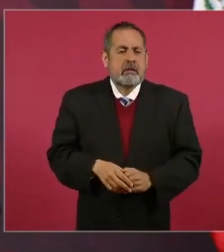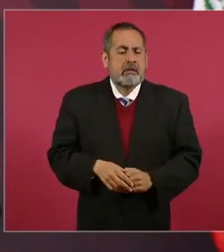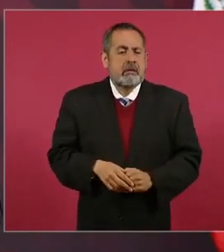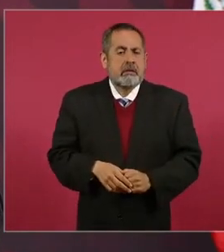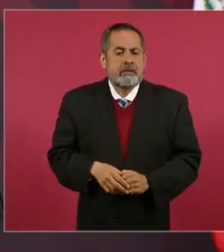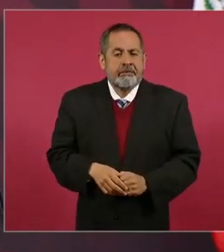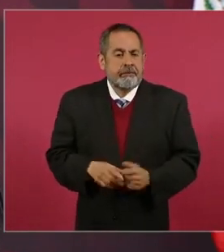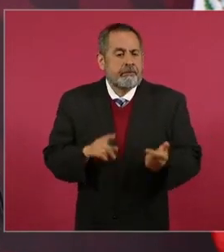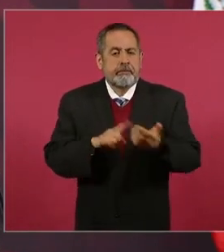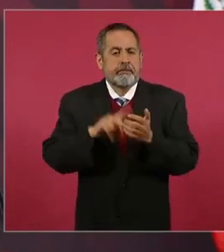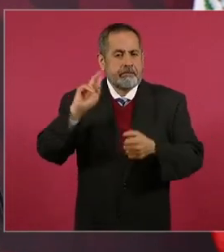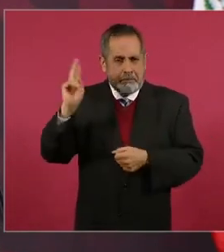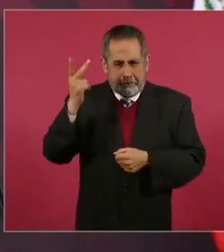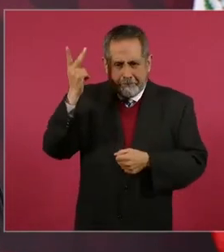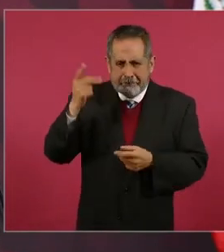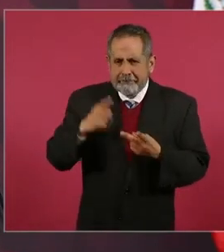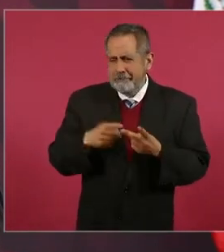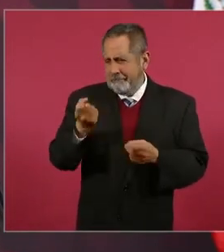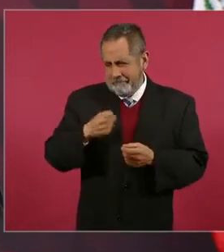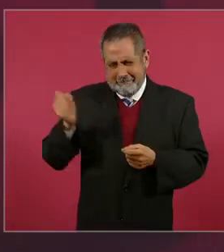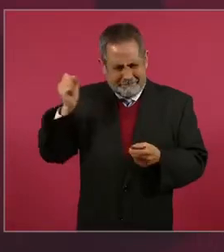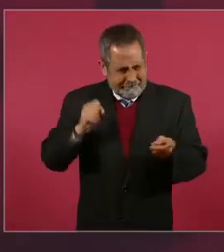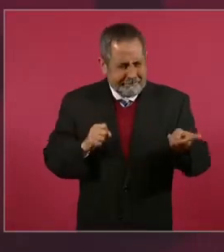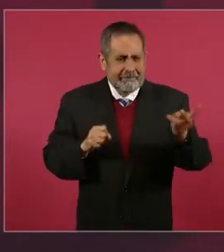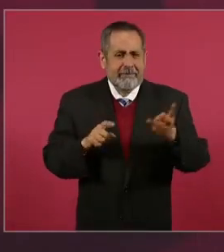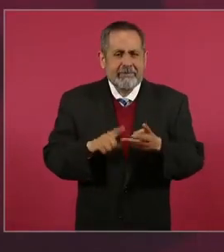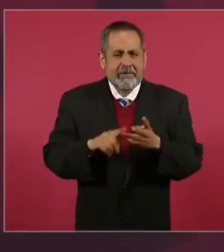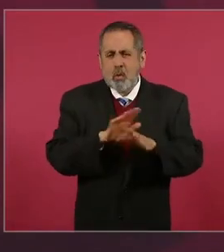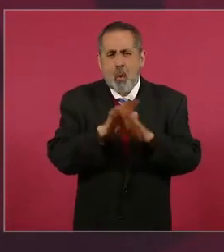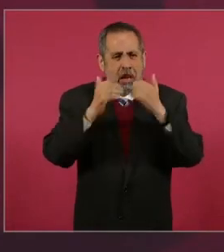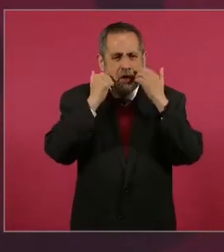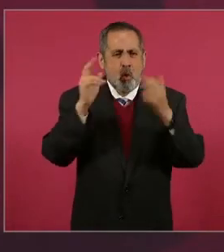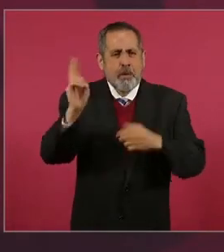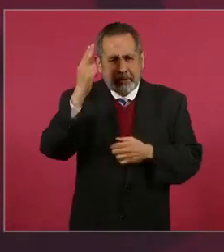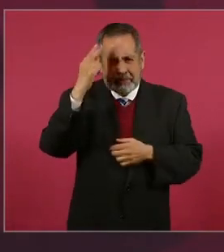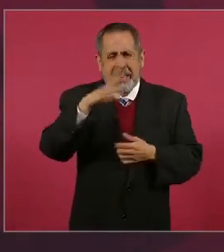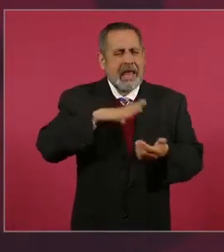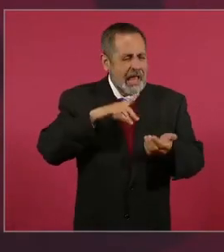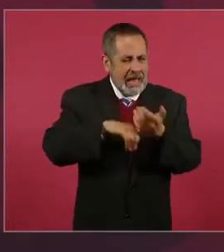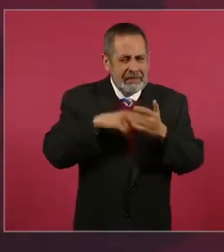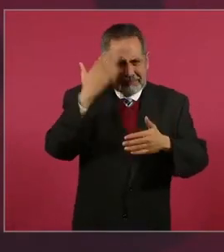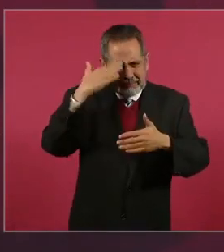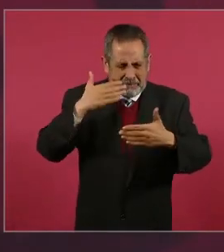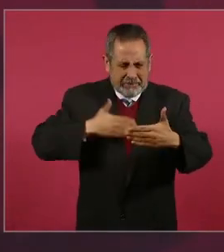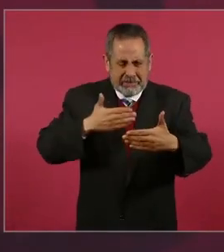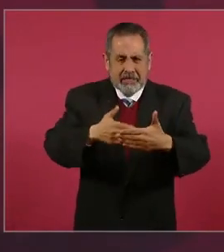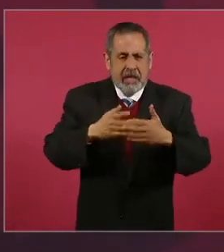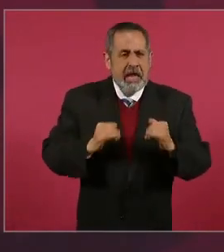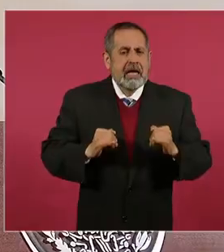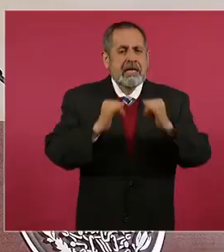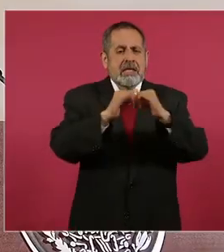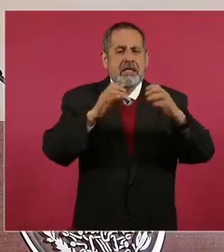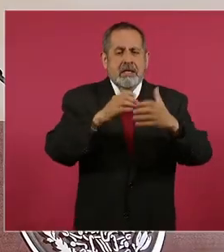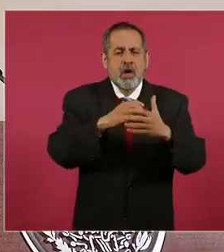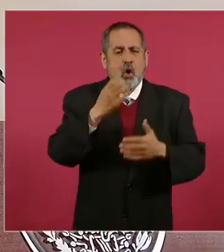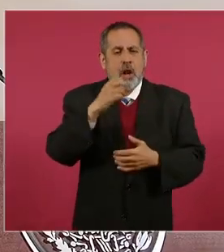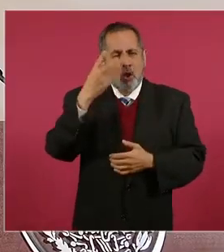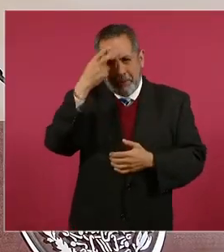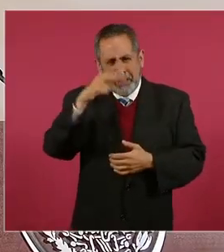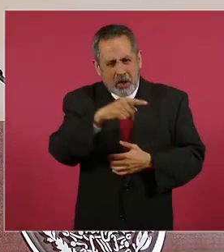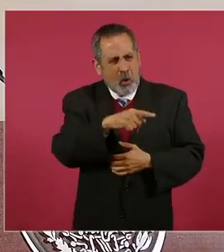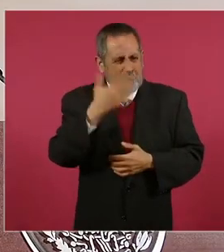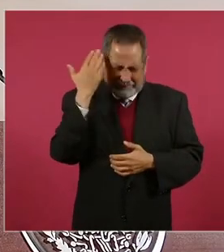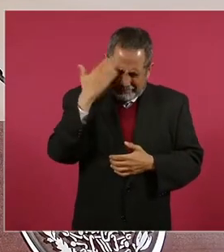en el Politécnico, en cualquier universidad pública, cualquier instituto, el Colegio de México,